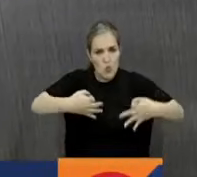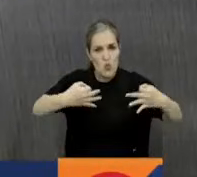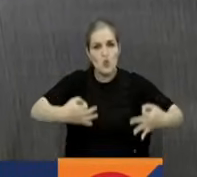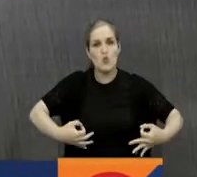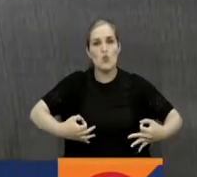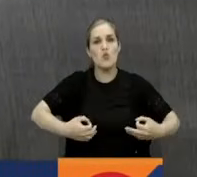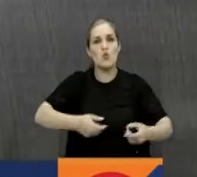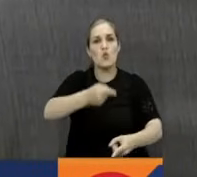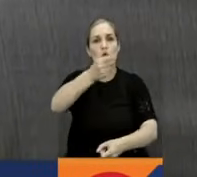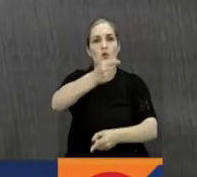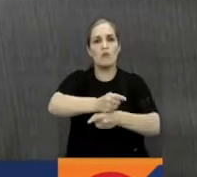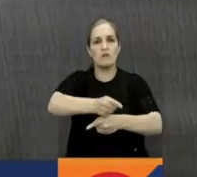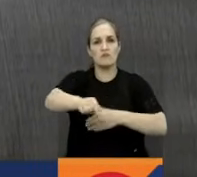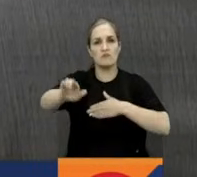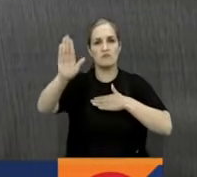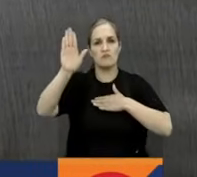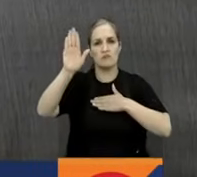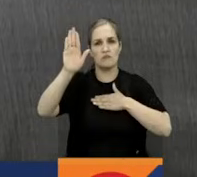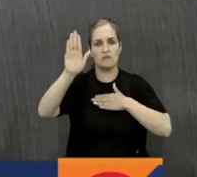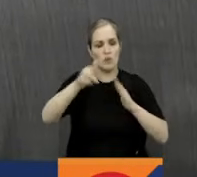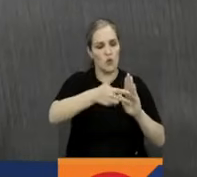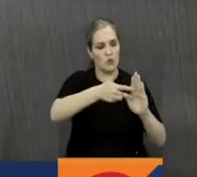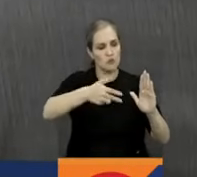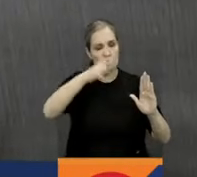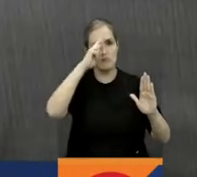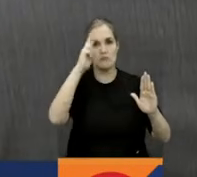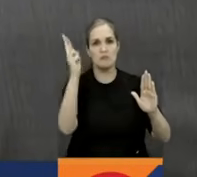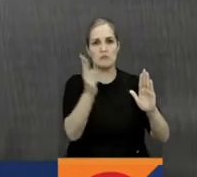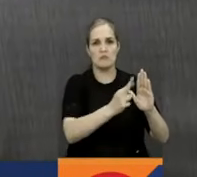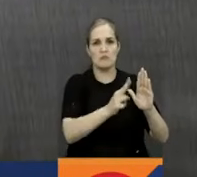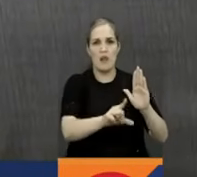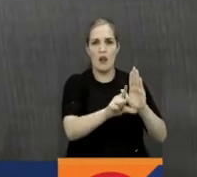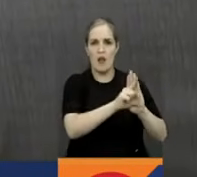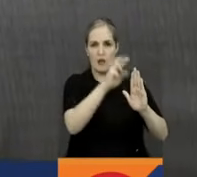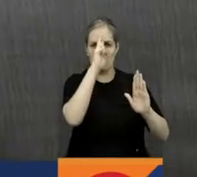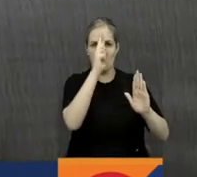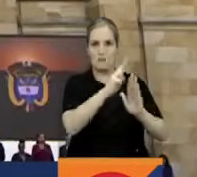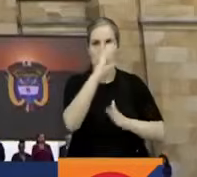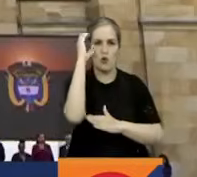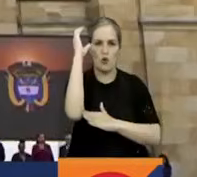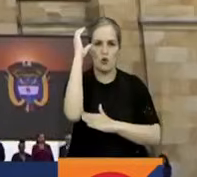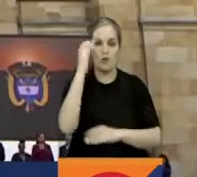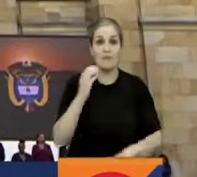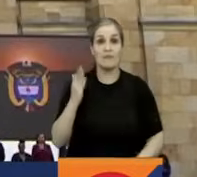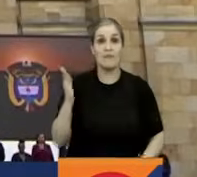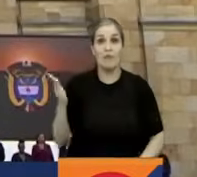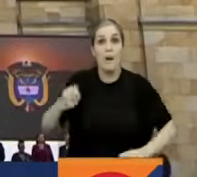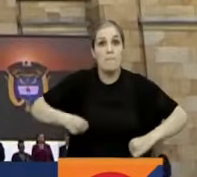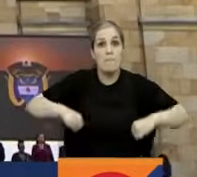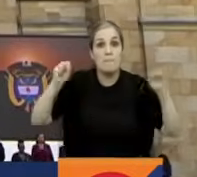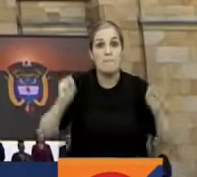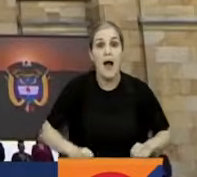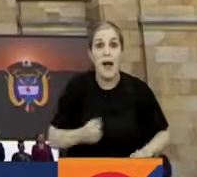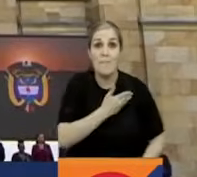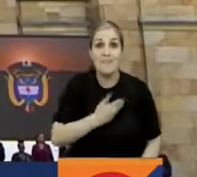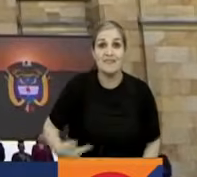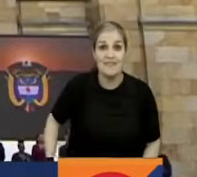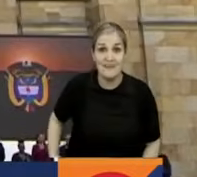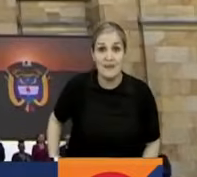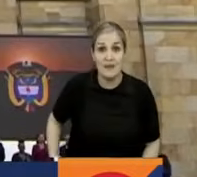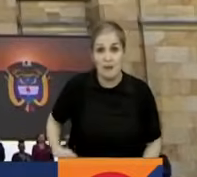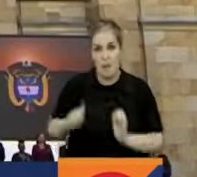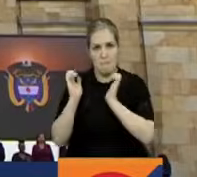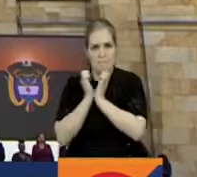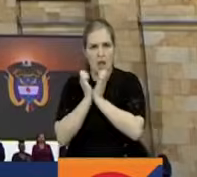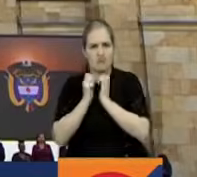fielmente la Constitución y las leyes de Colombia. Gustavo Petro se convirtió al final del día en